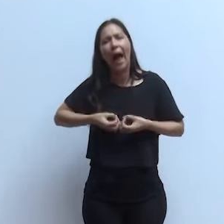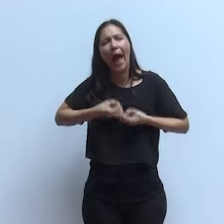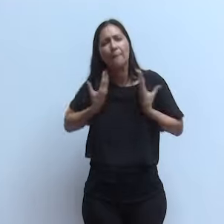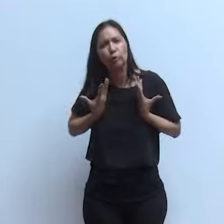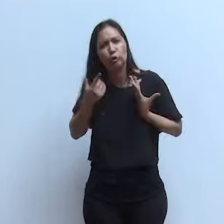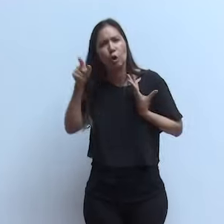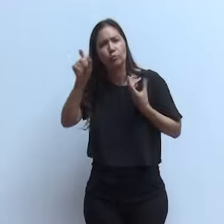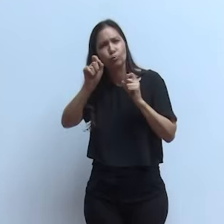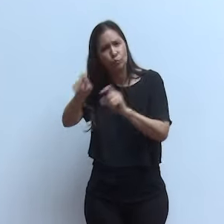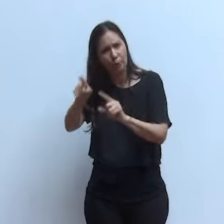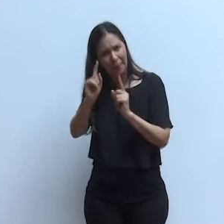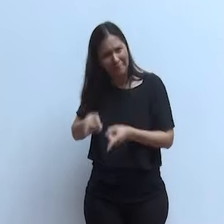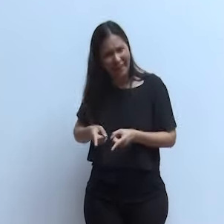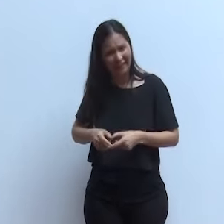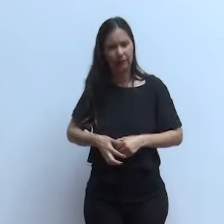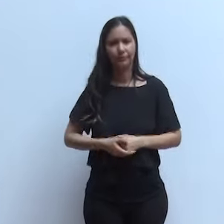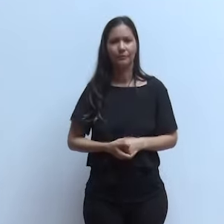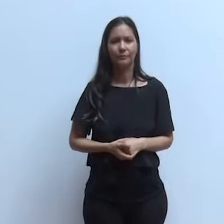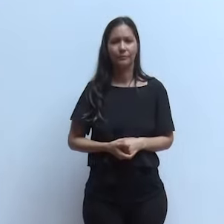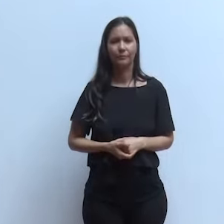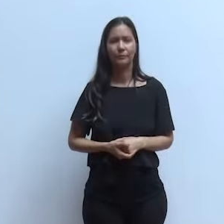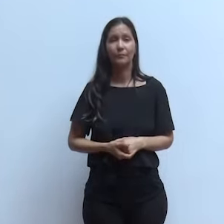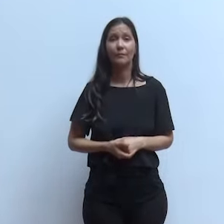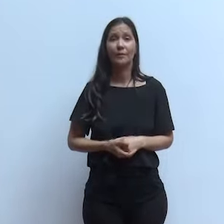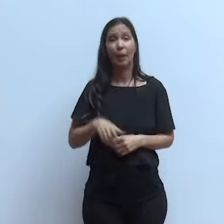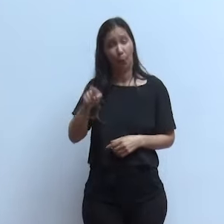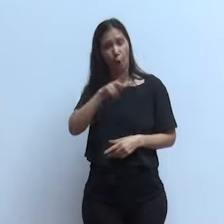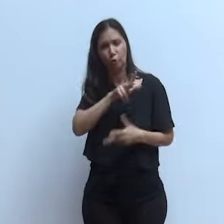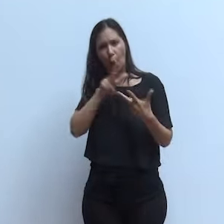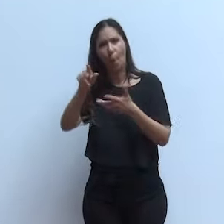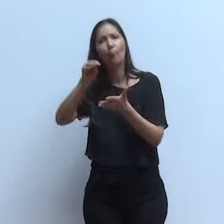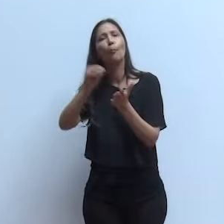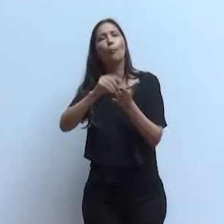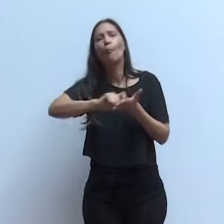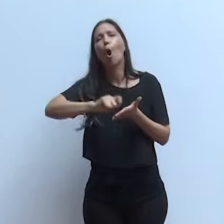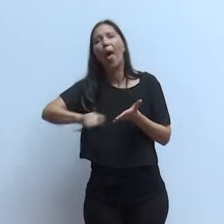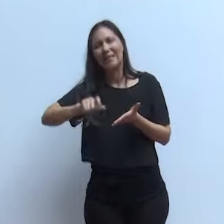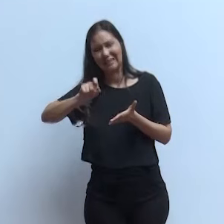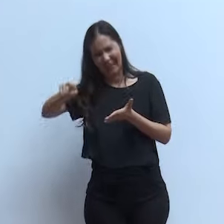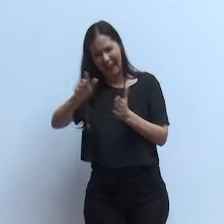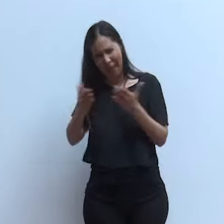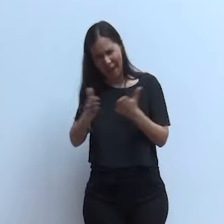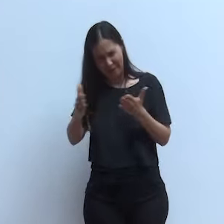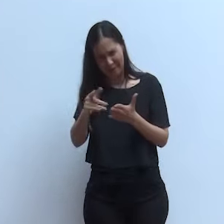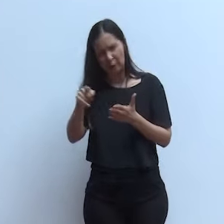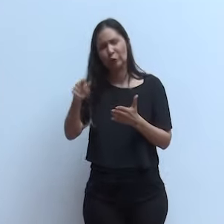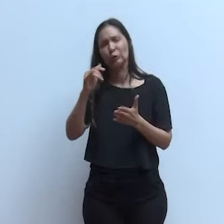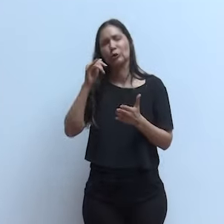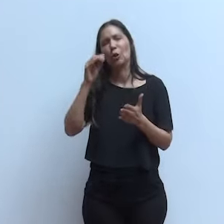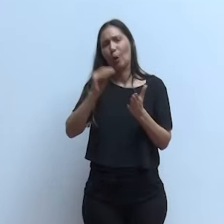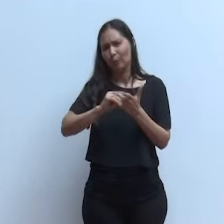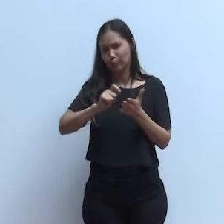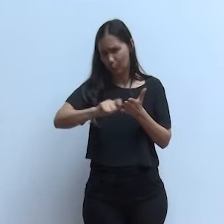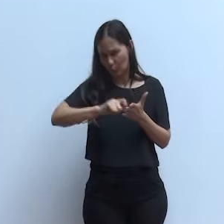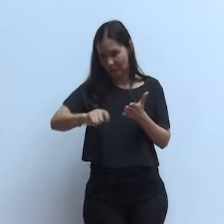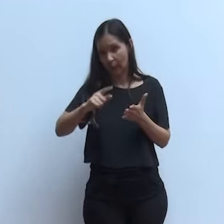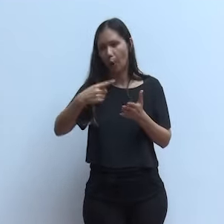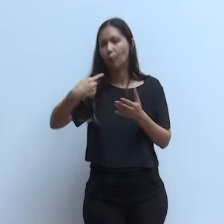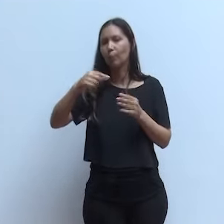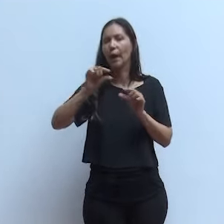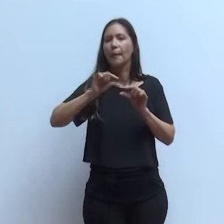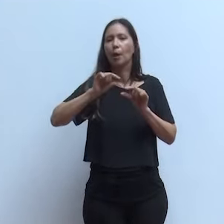o sea señalarla yo lo único que hice fue como hilar toda esa dimensión que vos la tenés más más desperdigada no que no le ponés